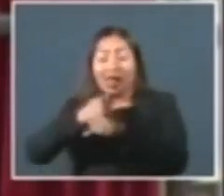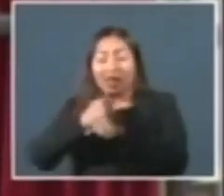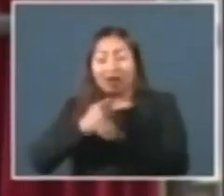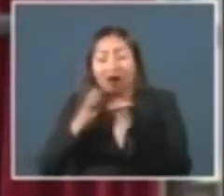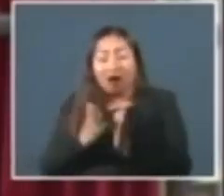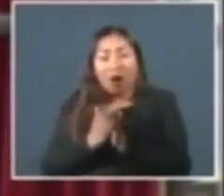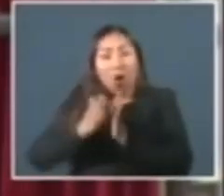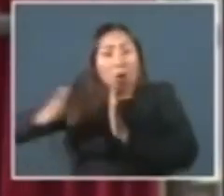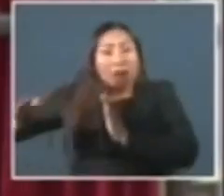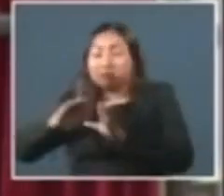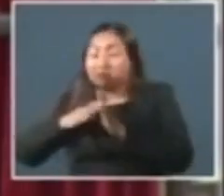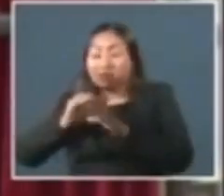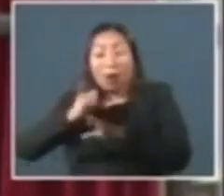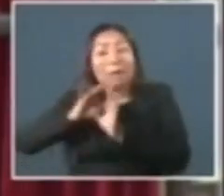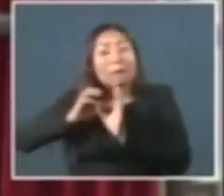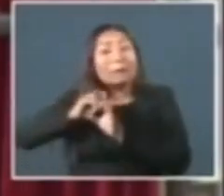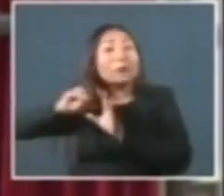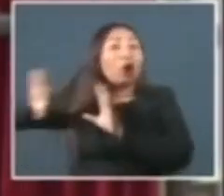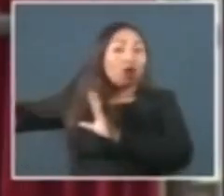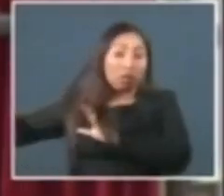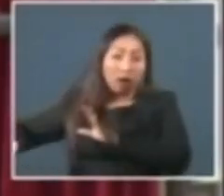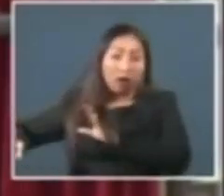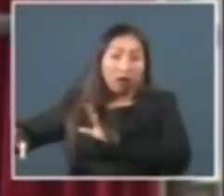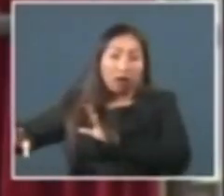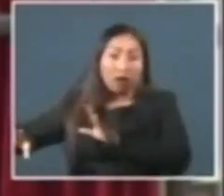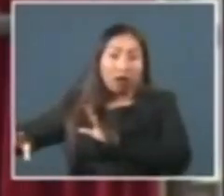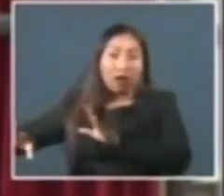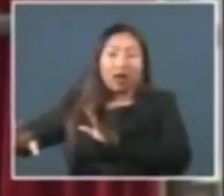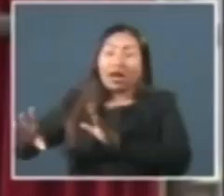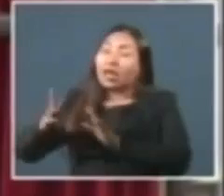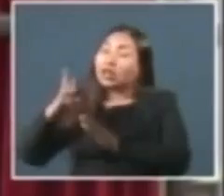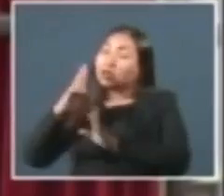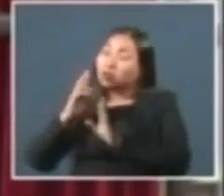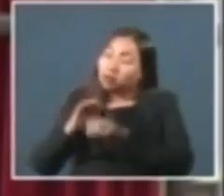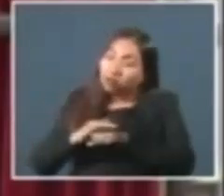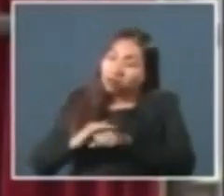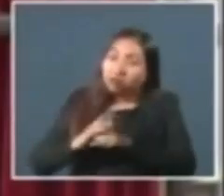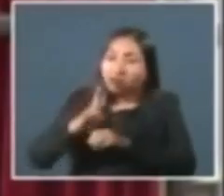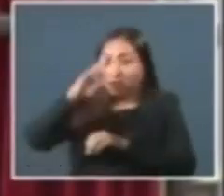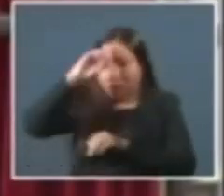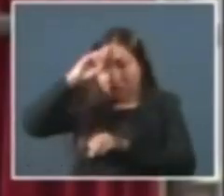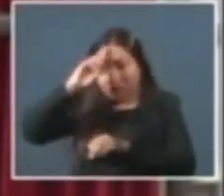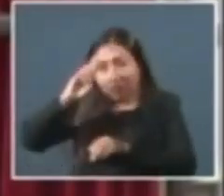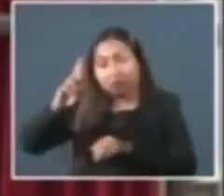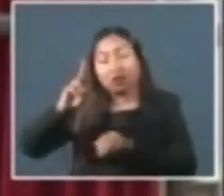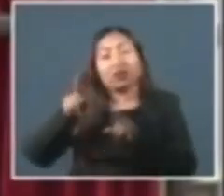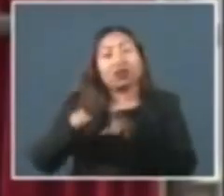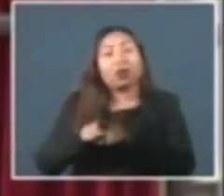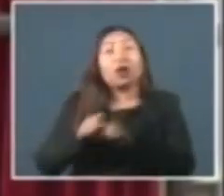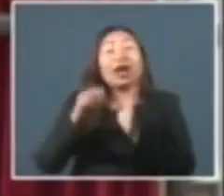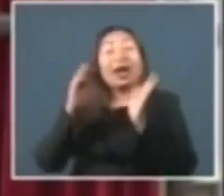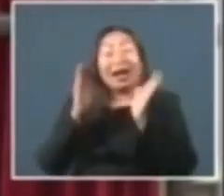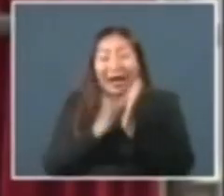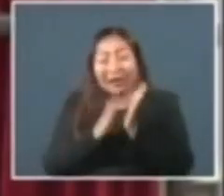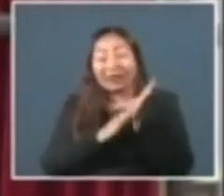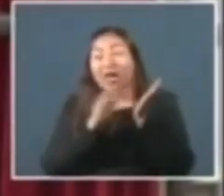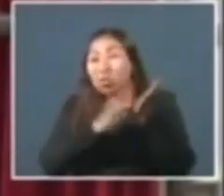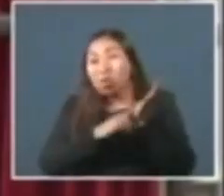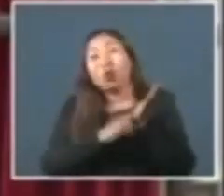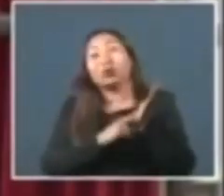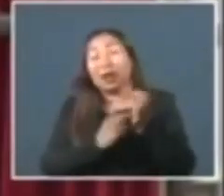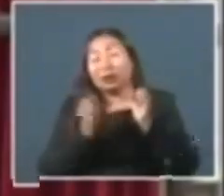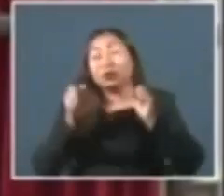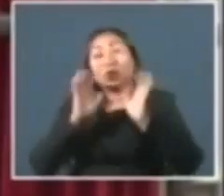no era un requisito de solvencia moral. Ya esos antecedentes existen. Y con Patria